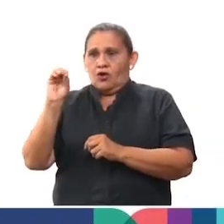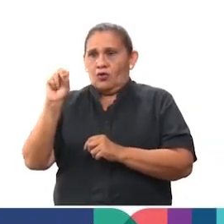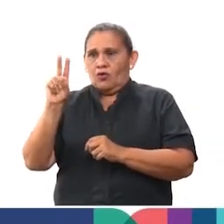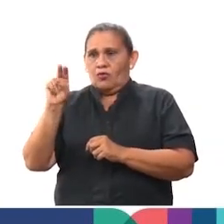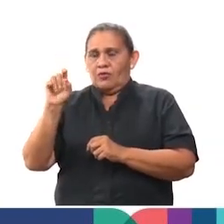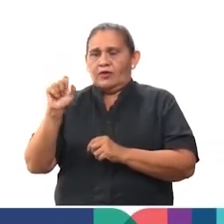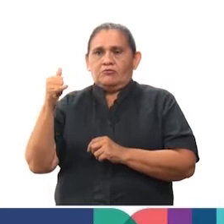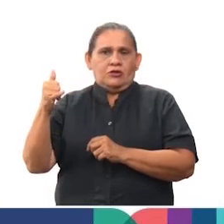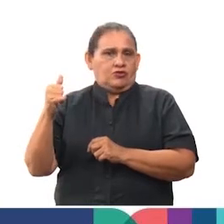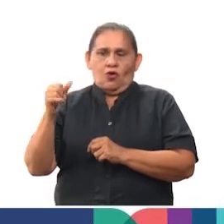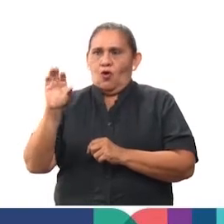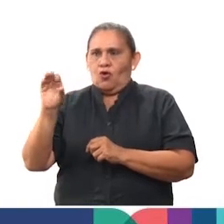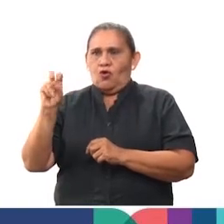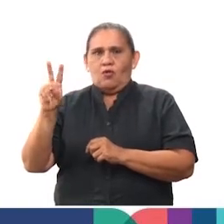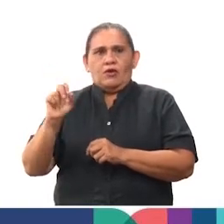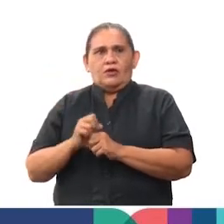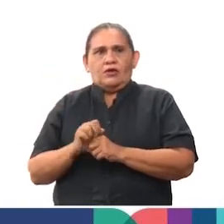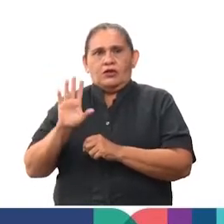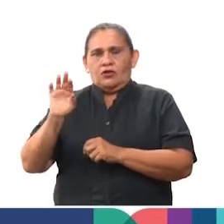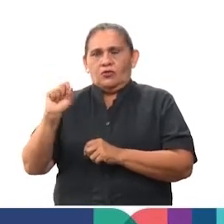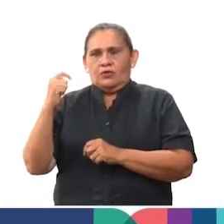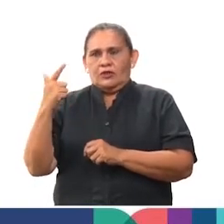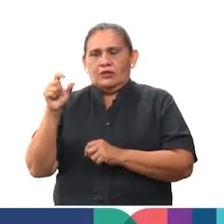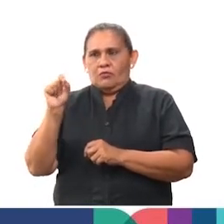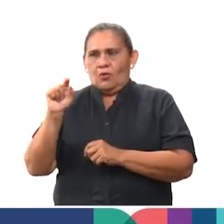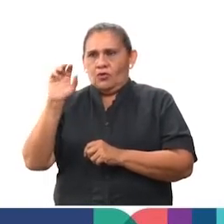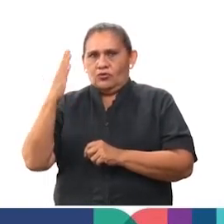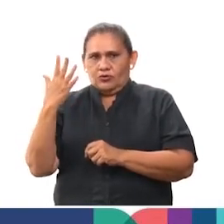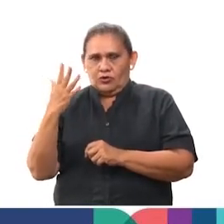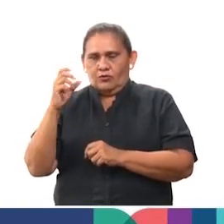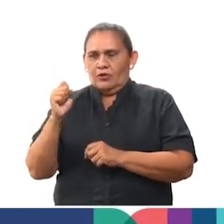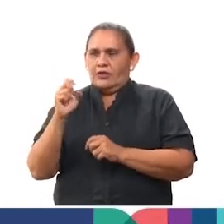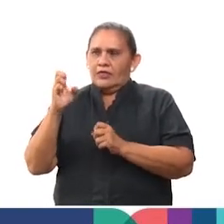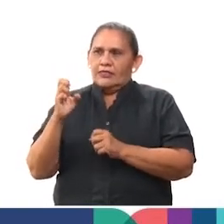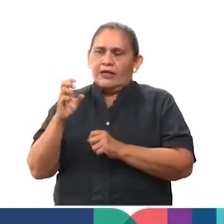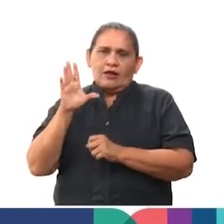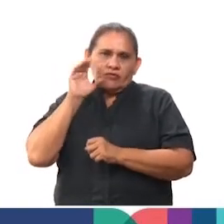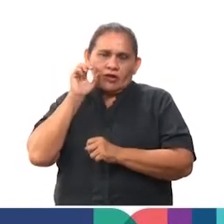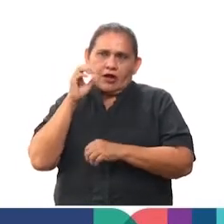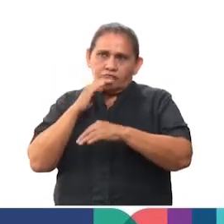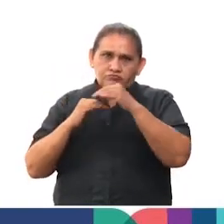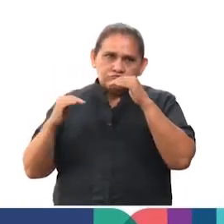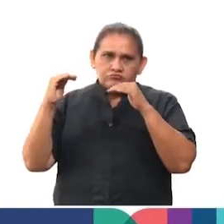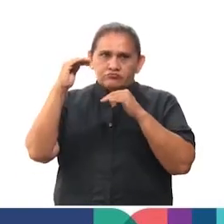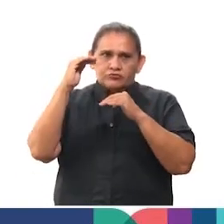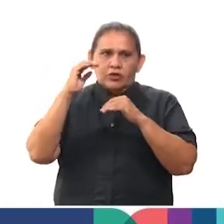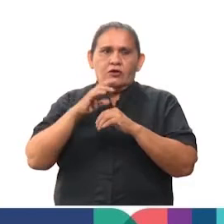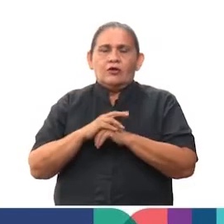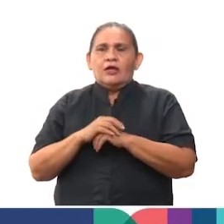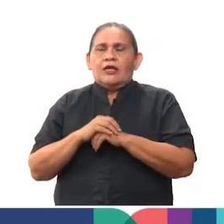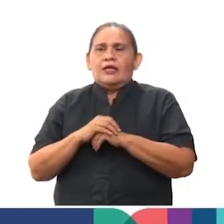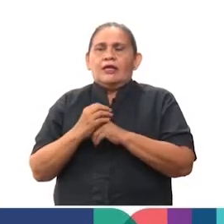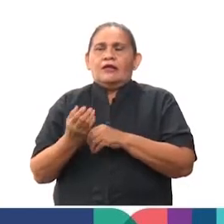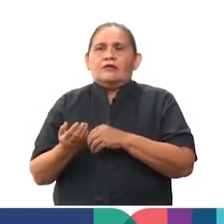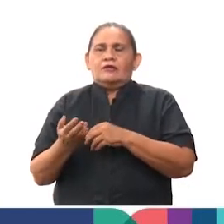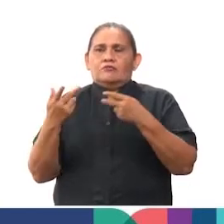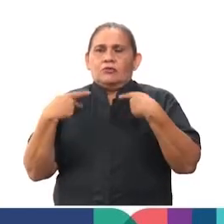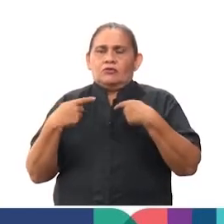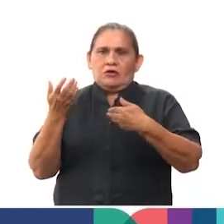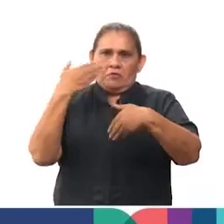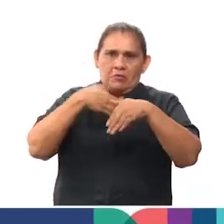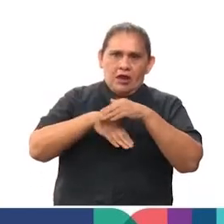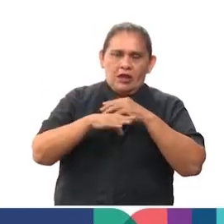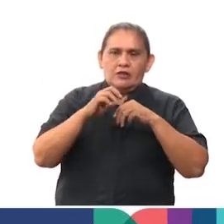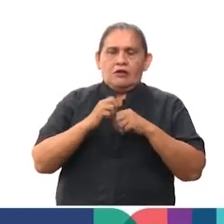COVID es del 57.5%, se encuentra en naranja y en ascenso. El incremento en admisiones hospitalarias de la semana